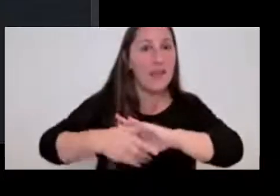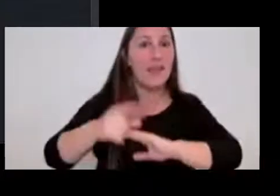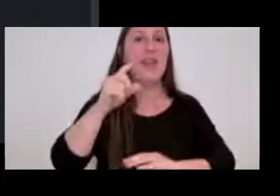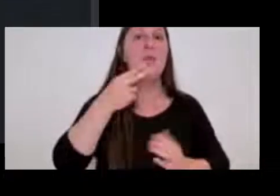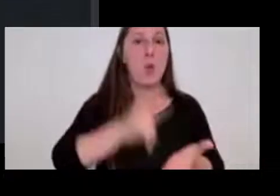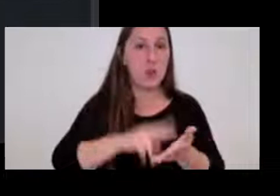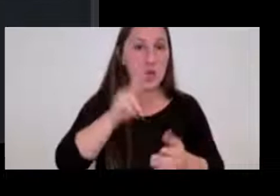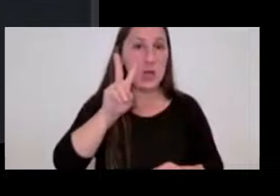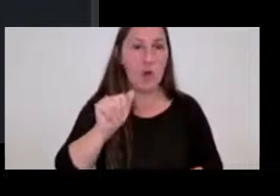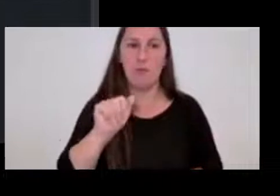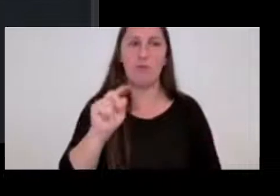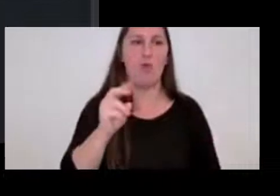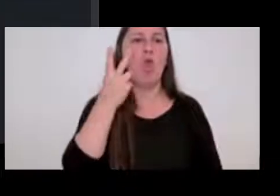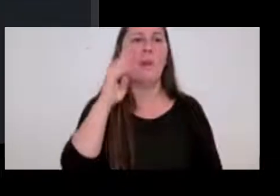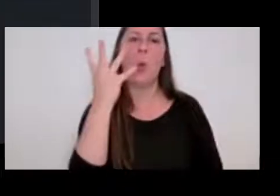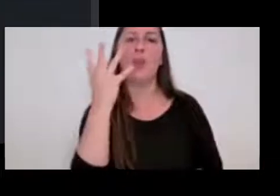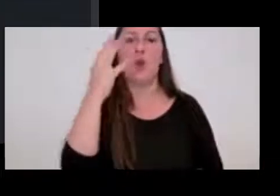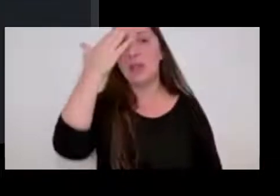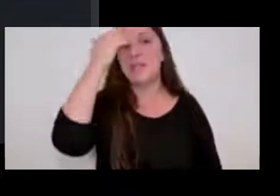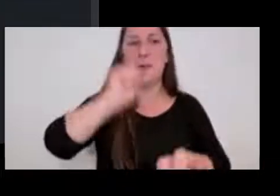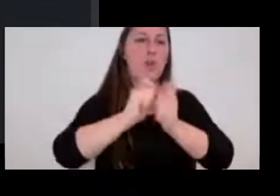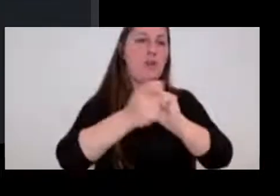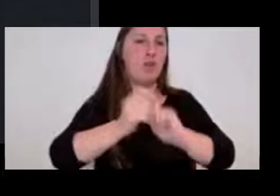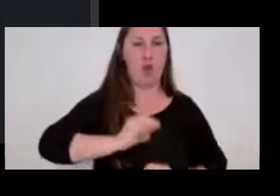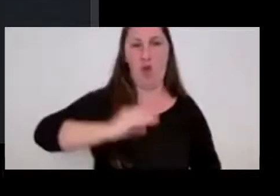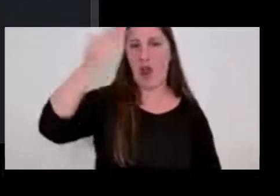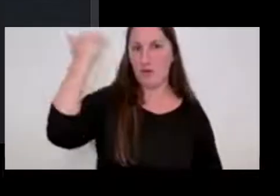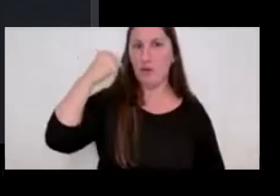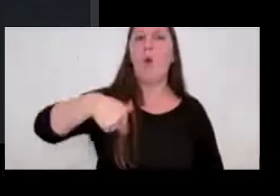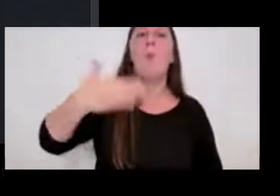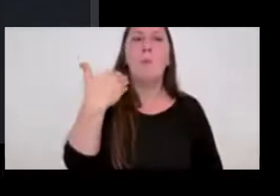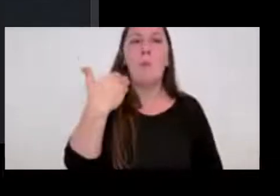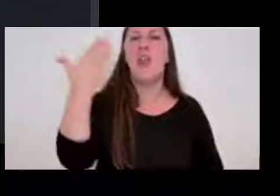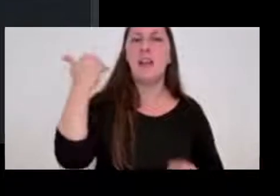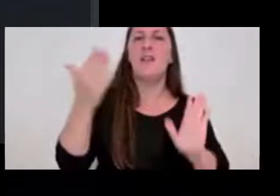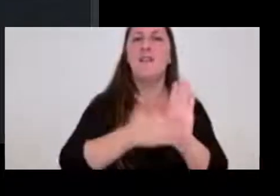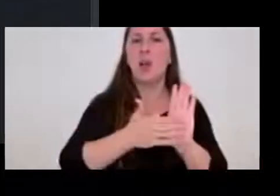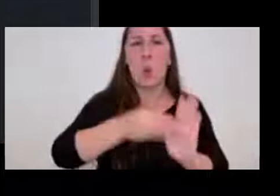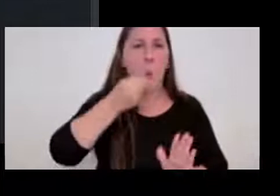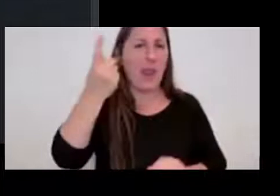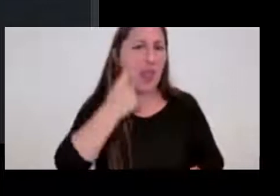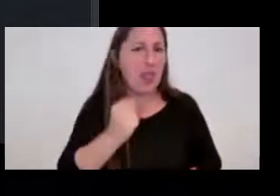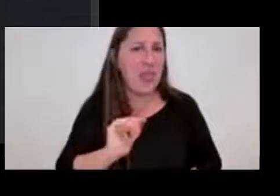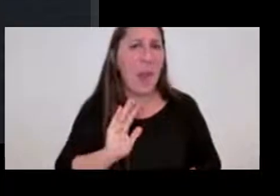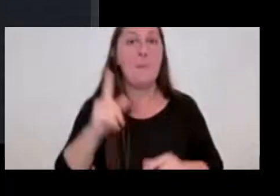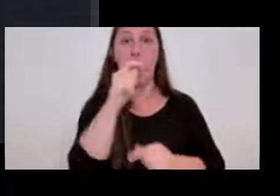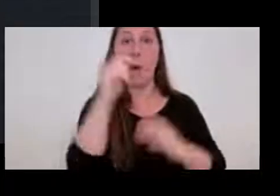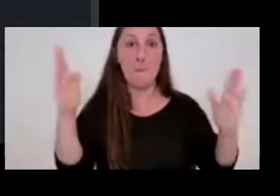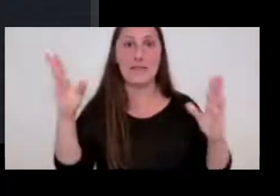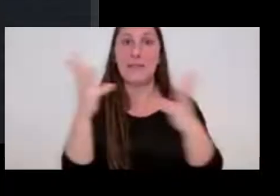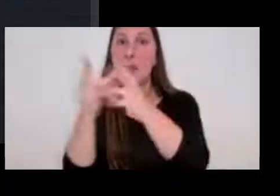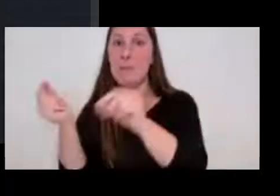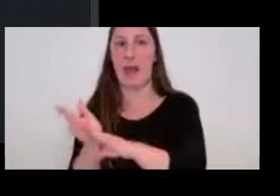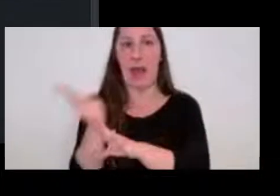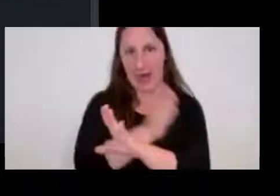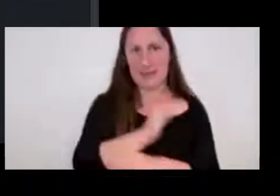En 1415 se modificó ya hace unos años. Yo podría facturar cualquier día, pero antes de que termine el mes, ¿no? En que se